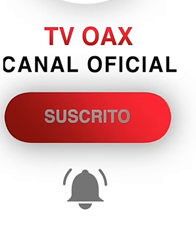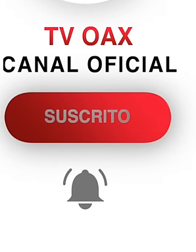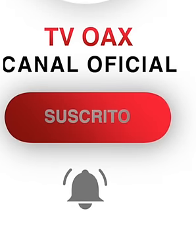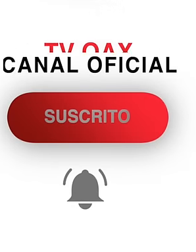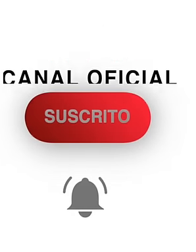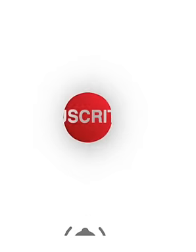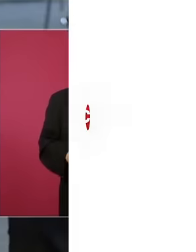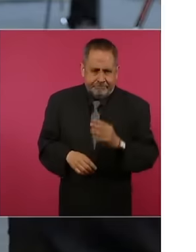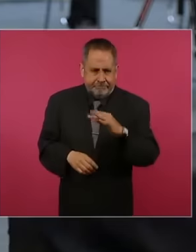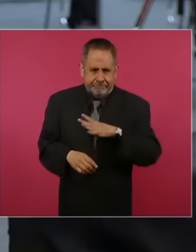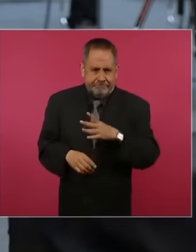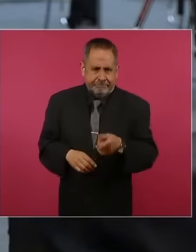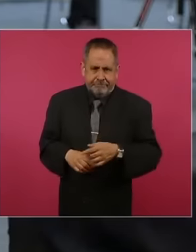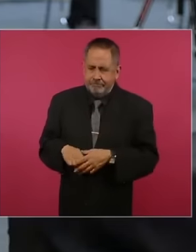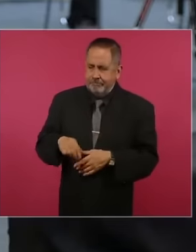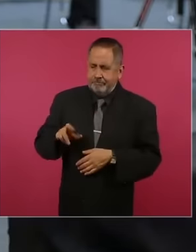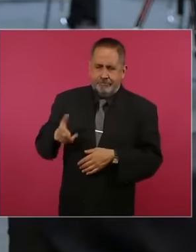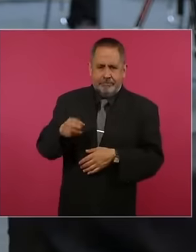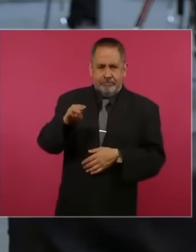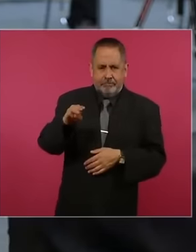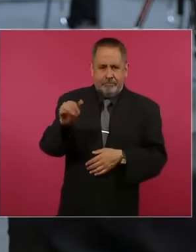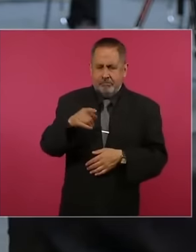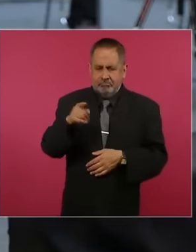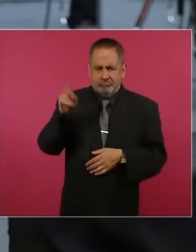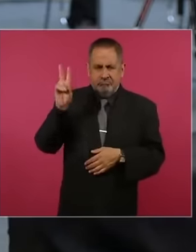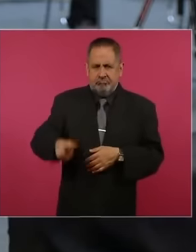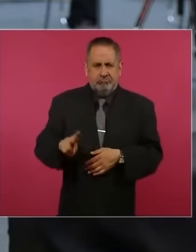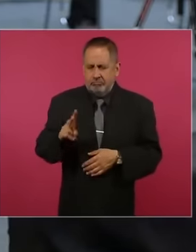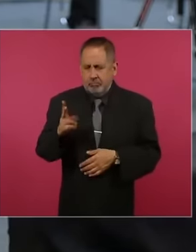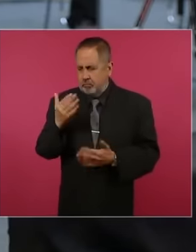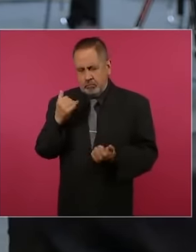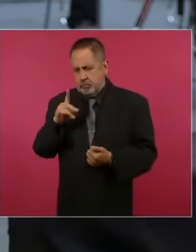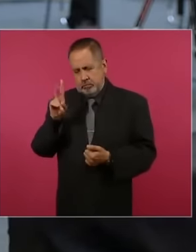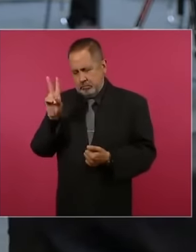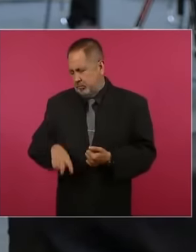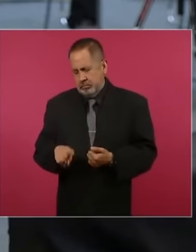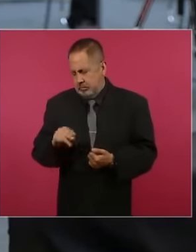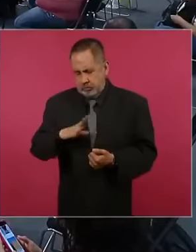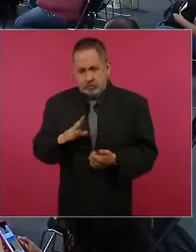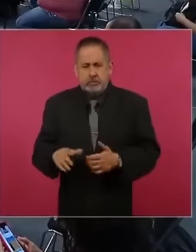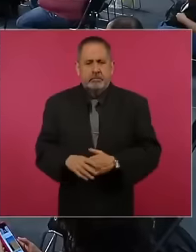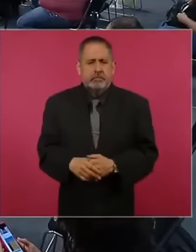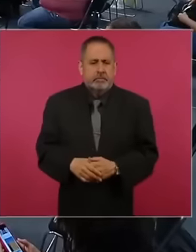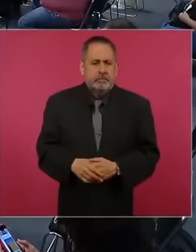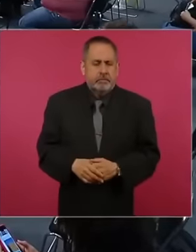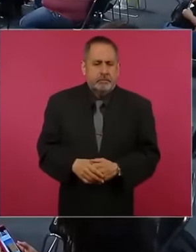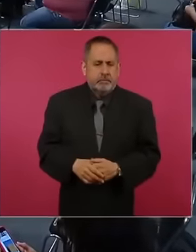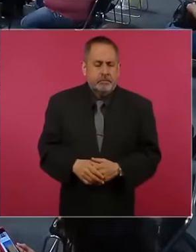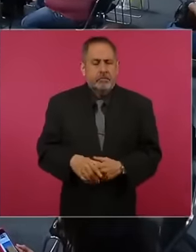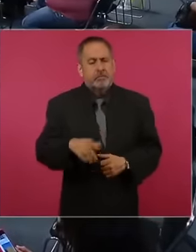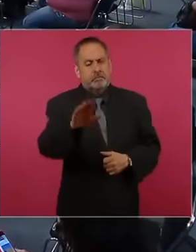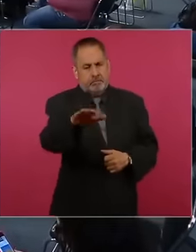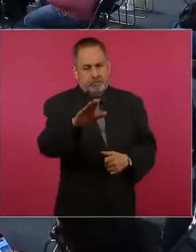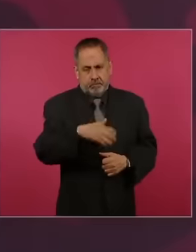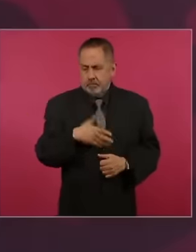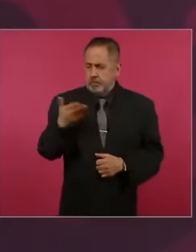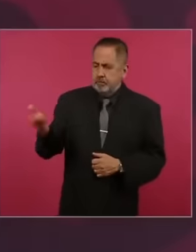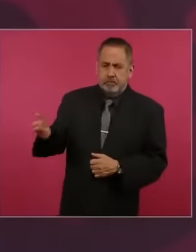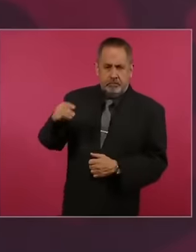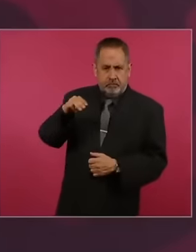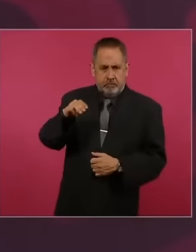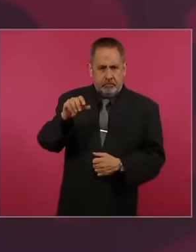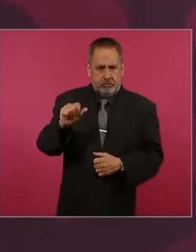en el cauce del río Mixteco. No es verdad, presidente. Ese es un tema. Le voy a pedir a María Luisa Albores